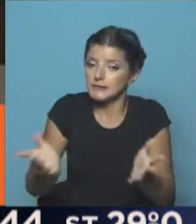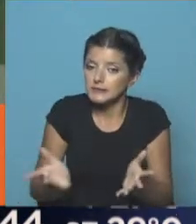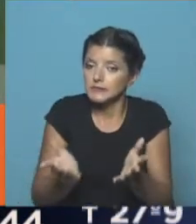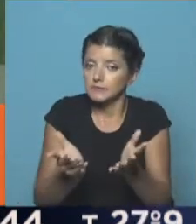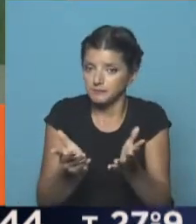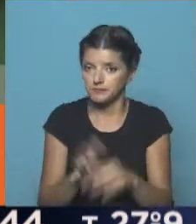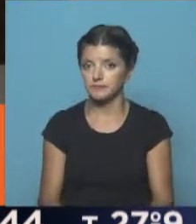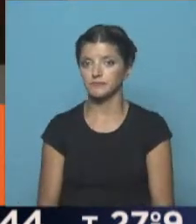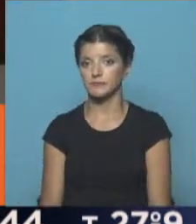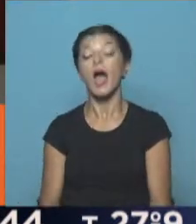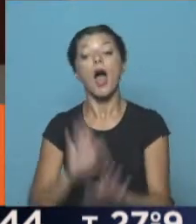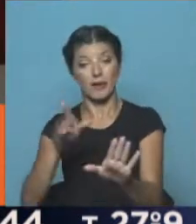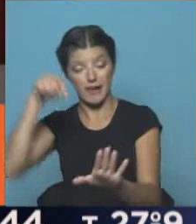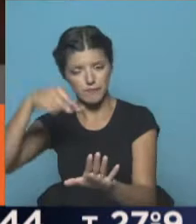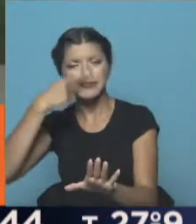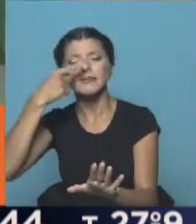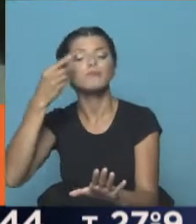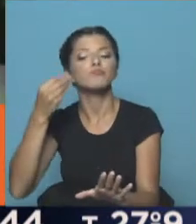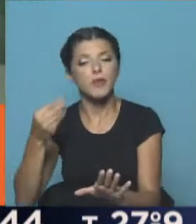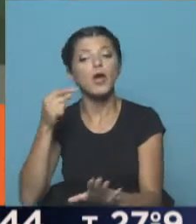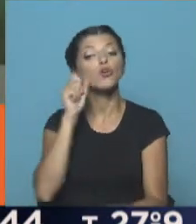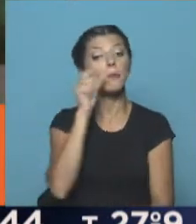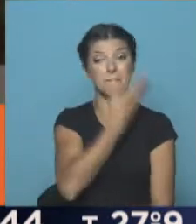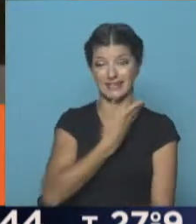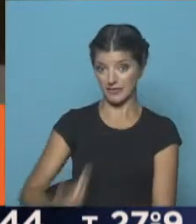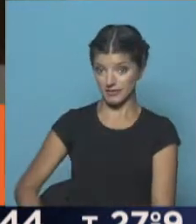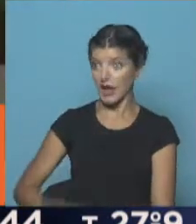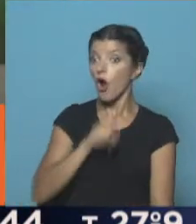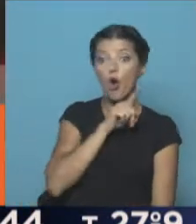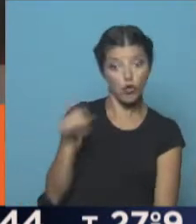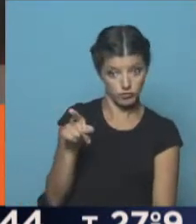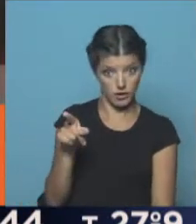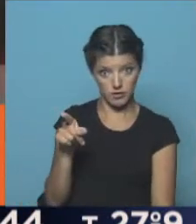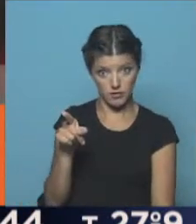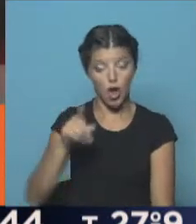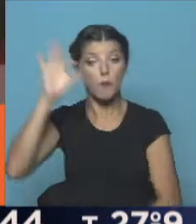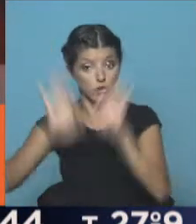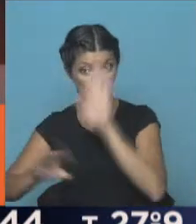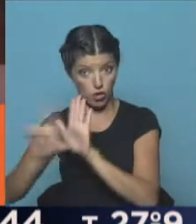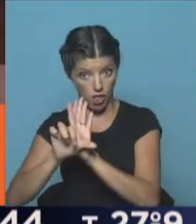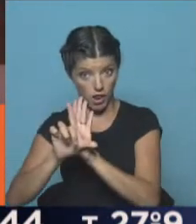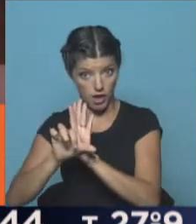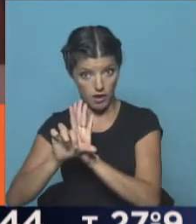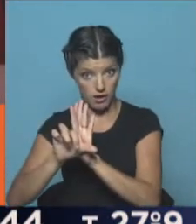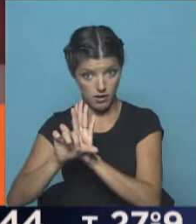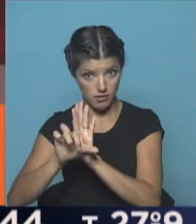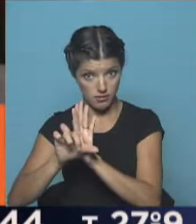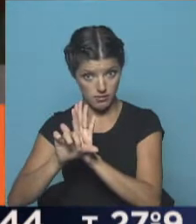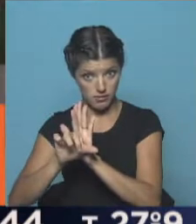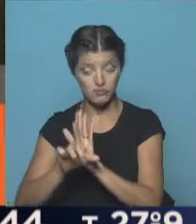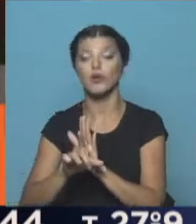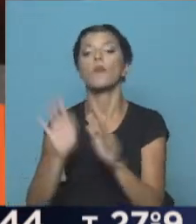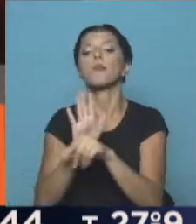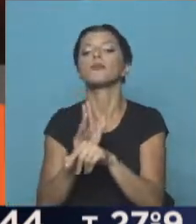institucionalmente interesante fue que el presidente se opusiera a este proyecto de ley entonces son dos rumanas no